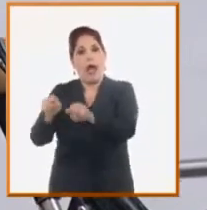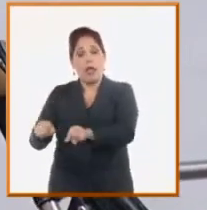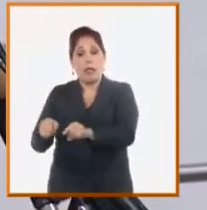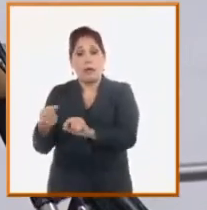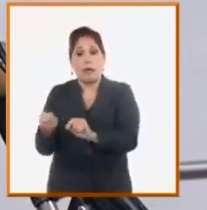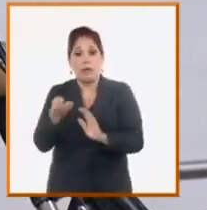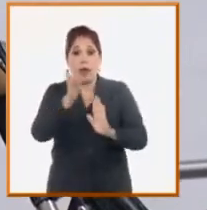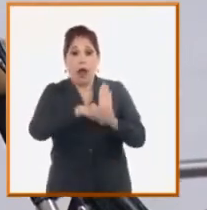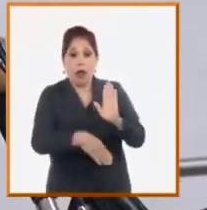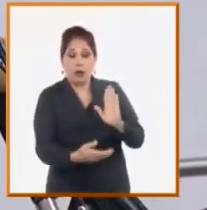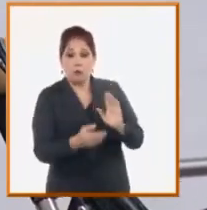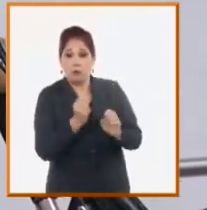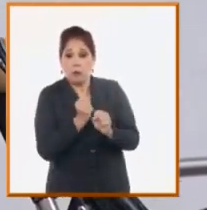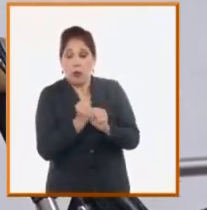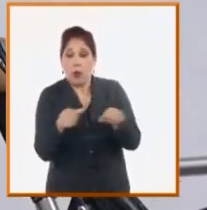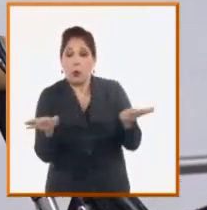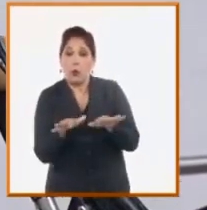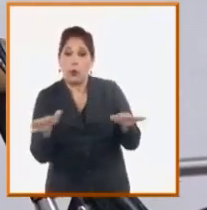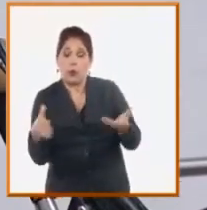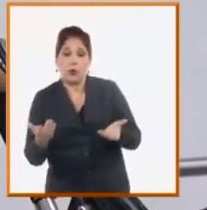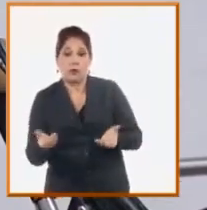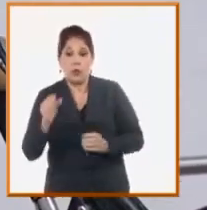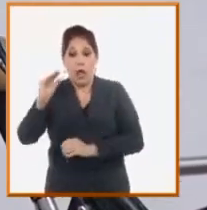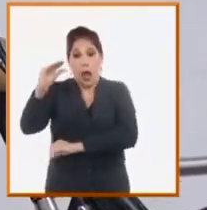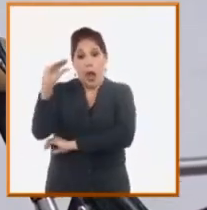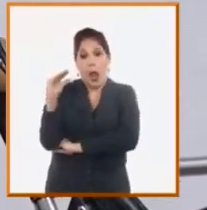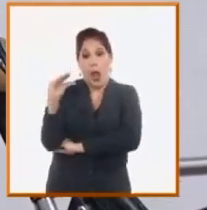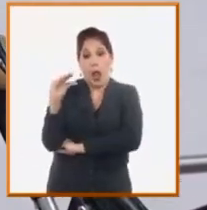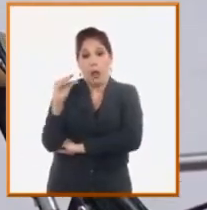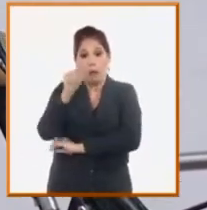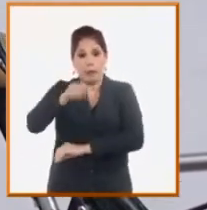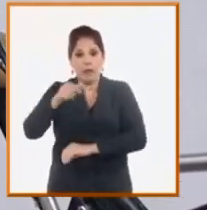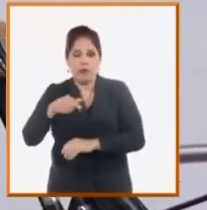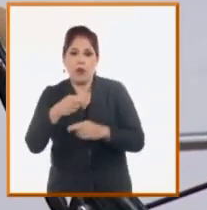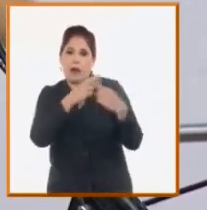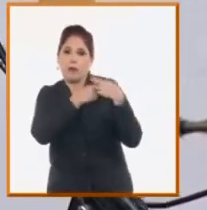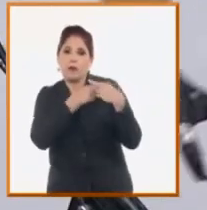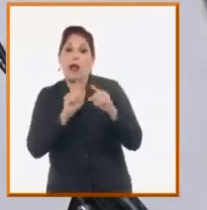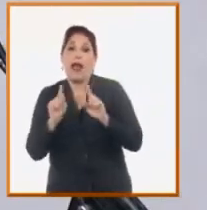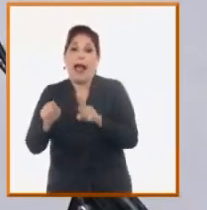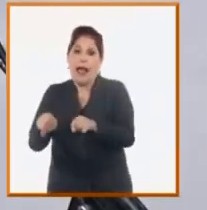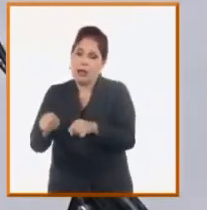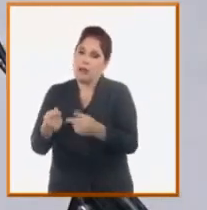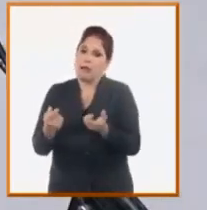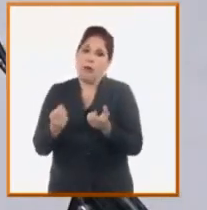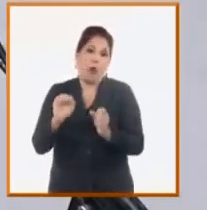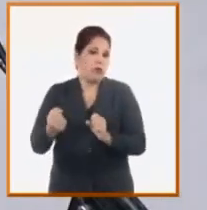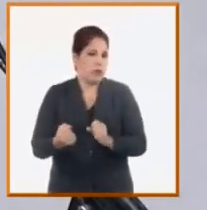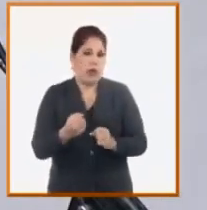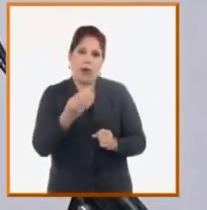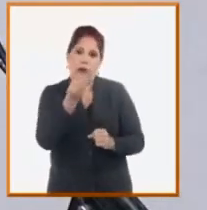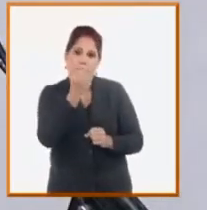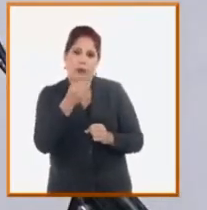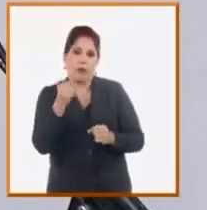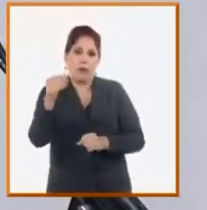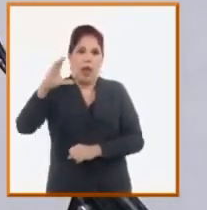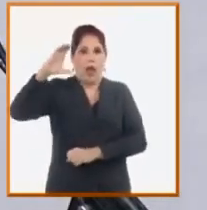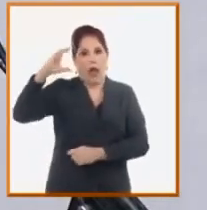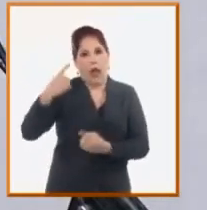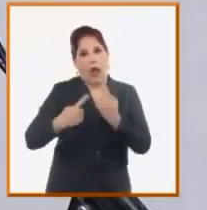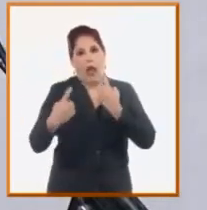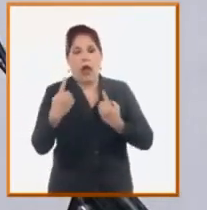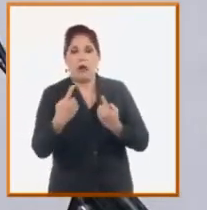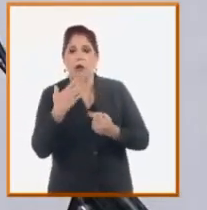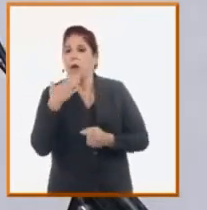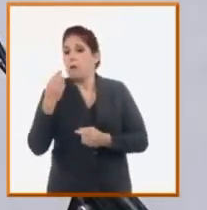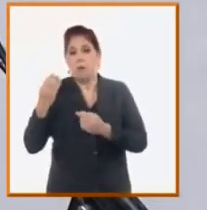porque si no tienen trabajo y no tienen salario, cada individuo tiene la responsabilidad de poner un plato de comida en su casa. Y entonces busca una